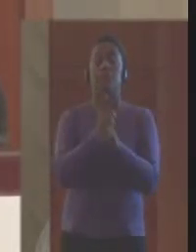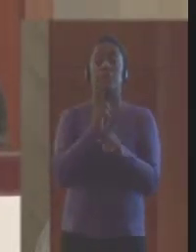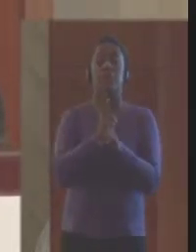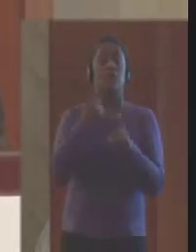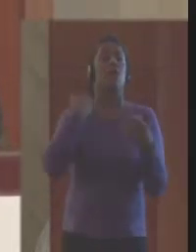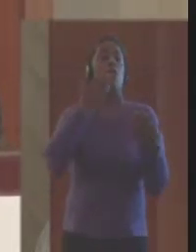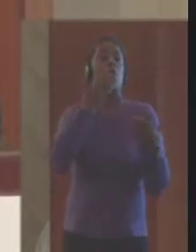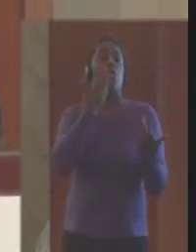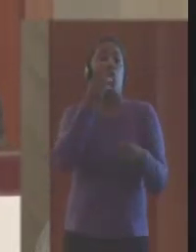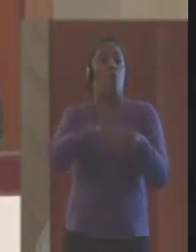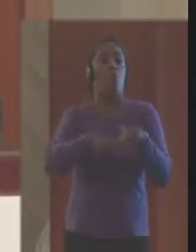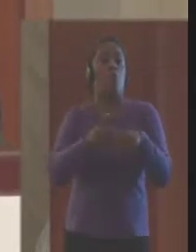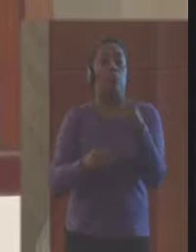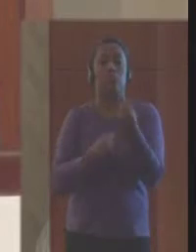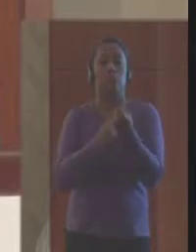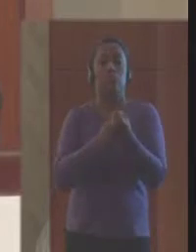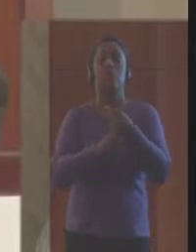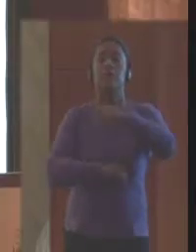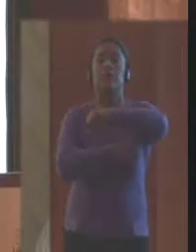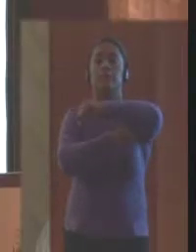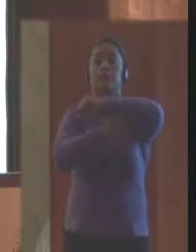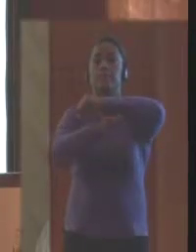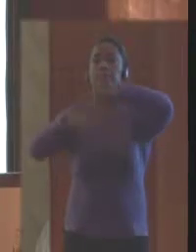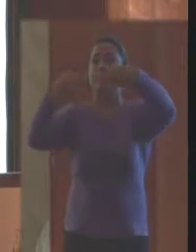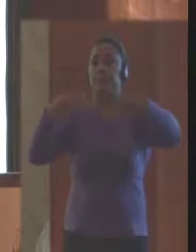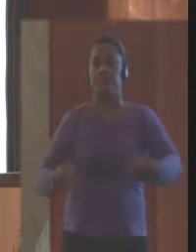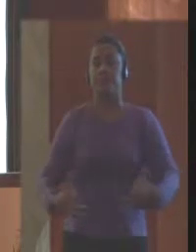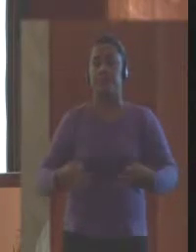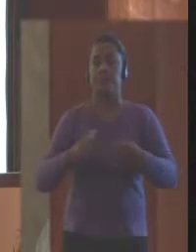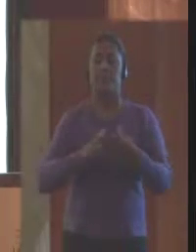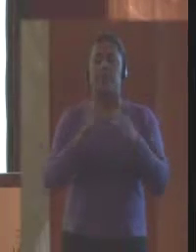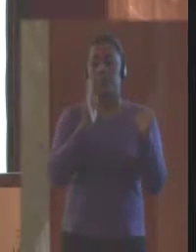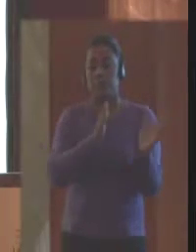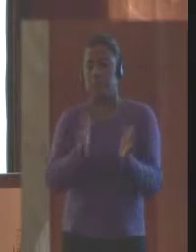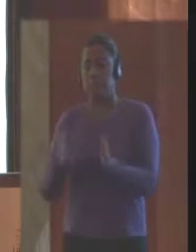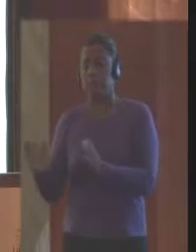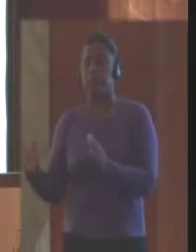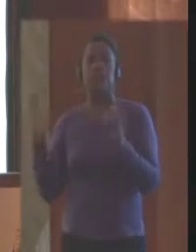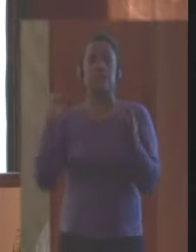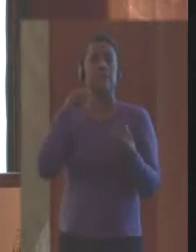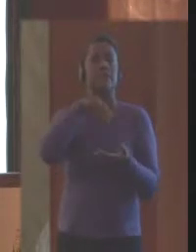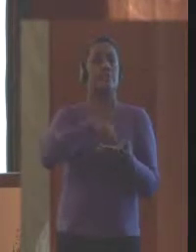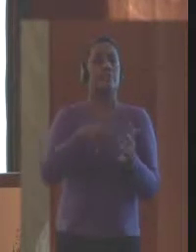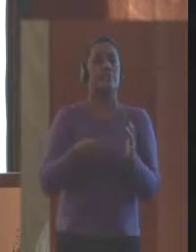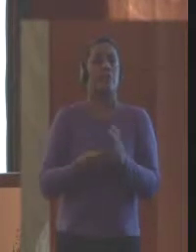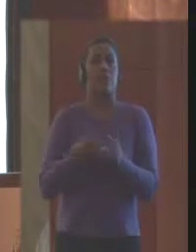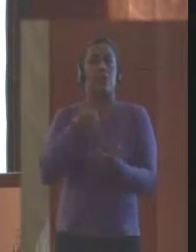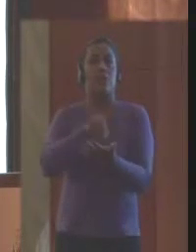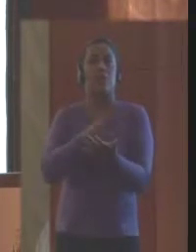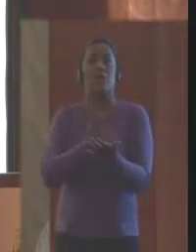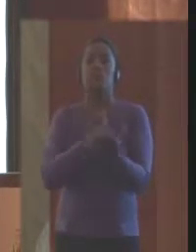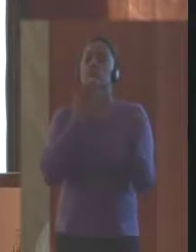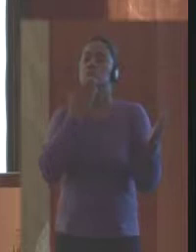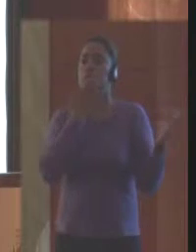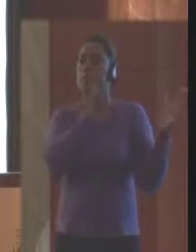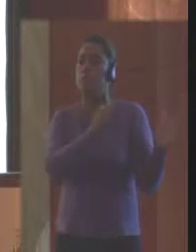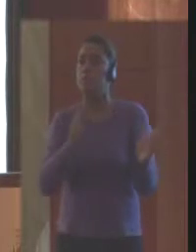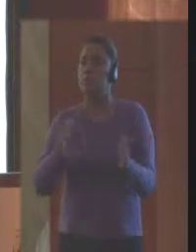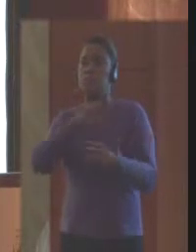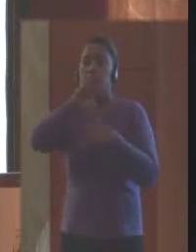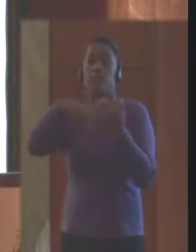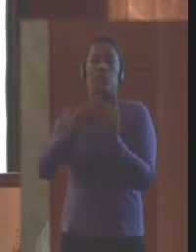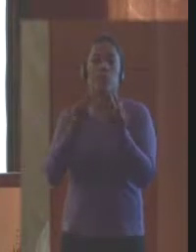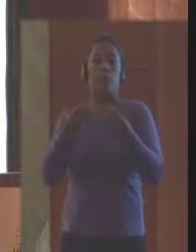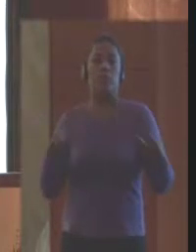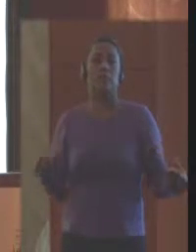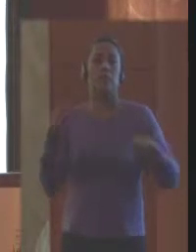para esa construcción sostenible. Unos mecanismos de adaptación que tendrán que ver con todos los elementos que se derivan